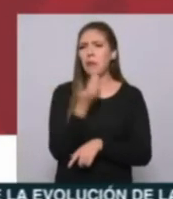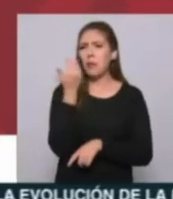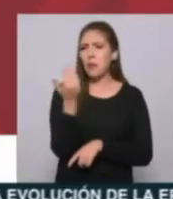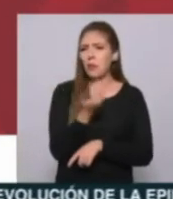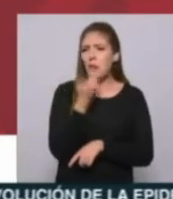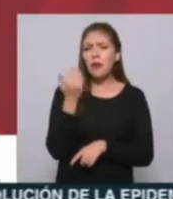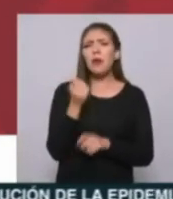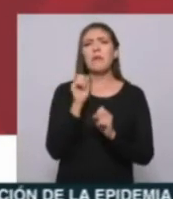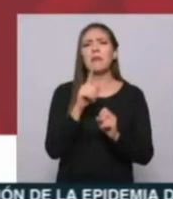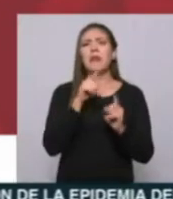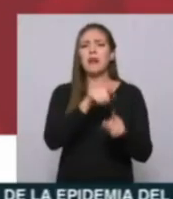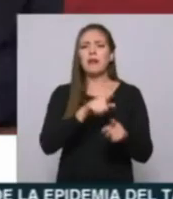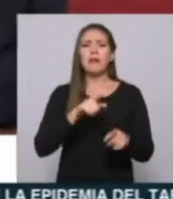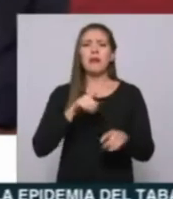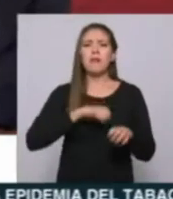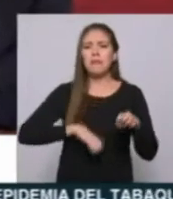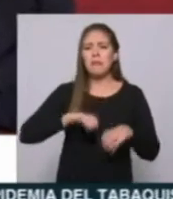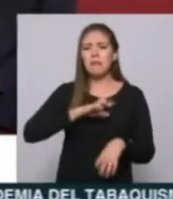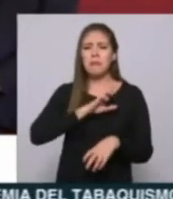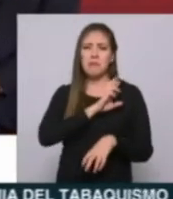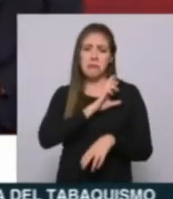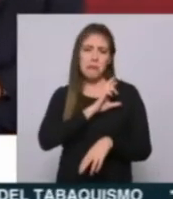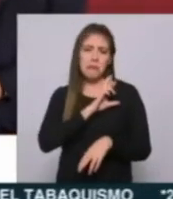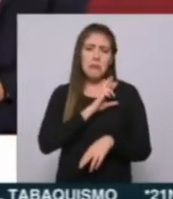a particulares, sin